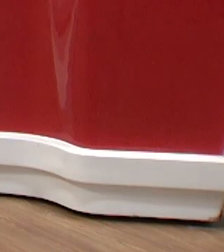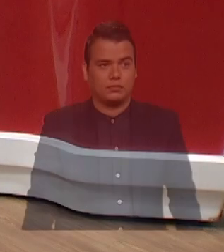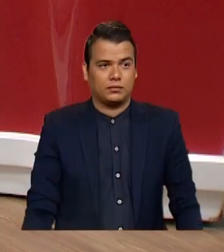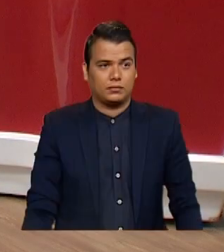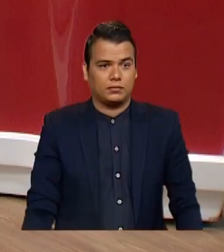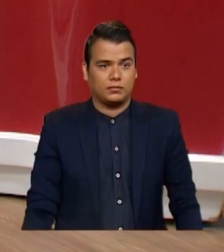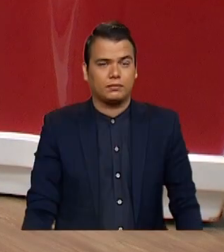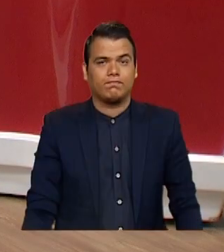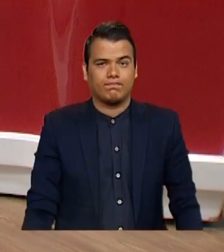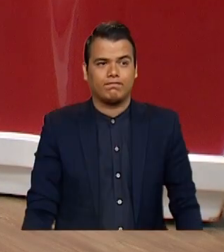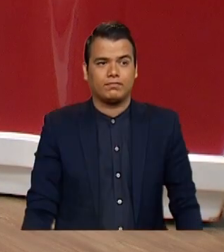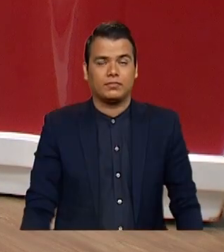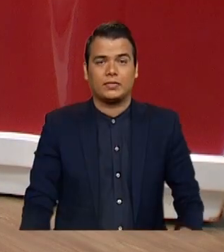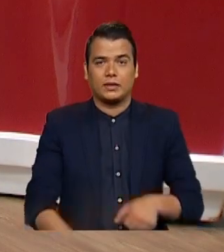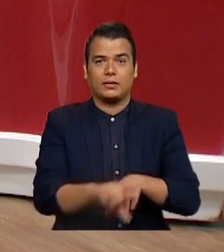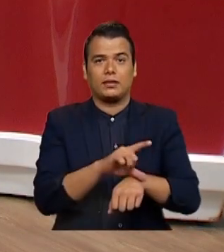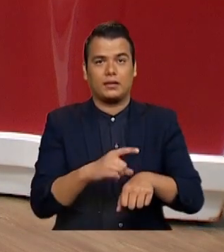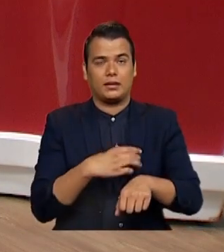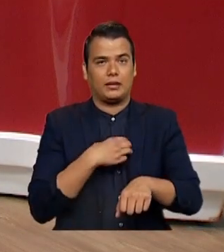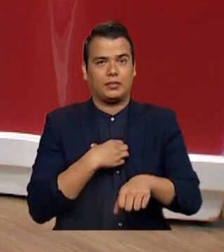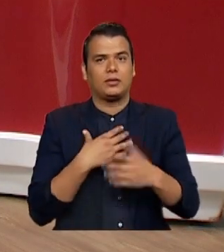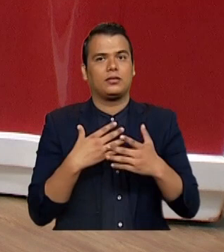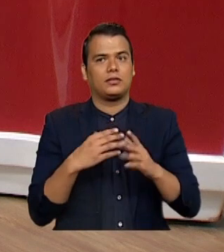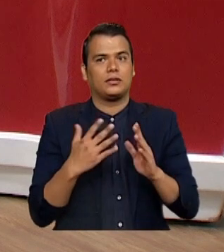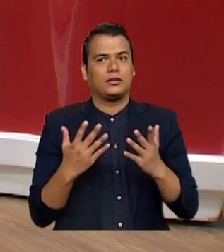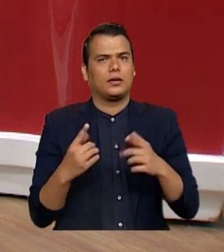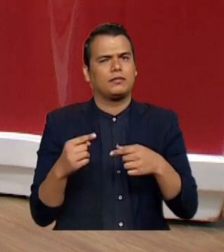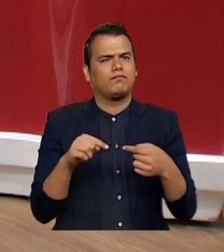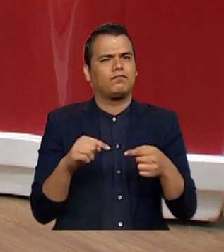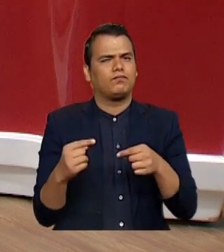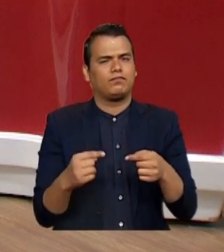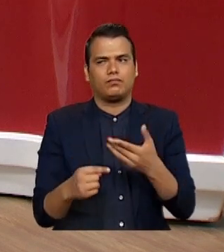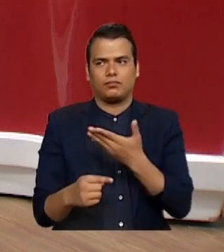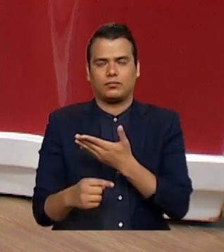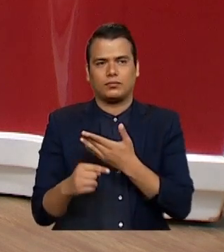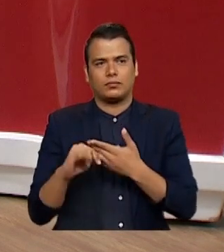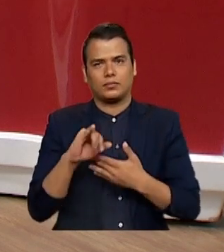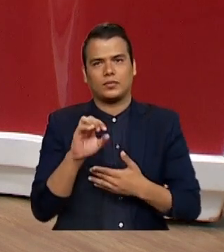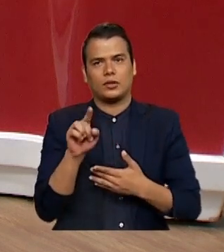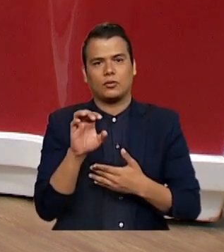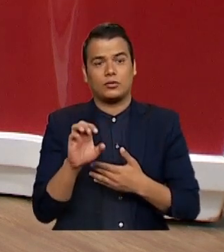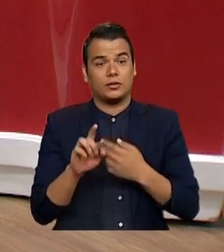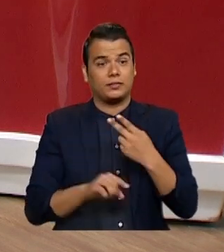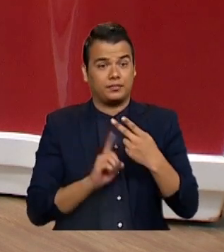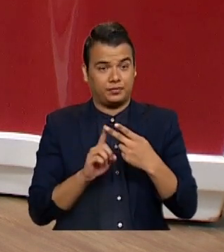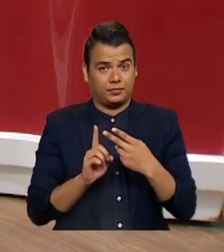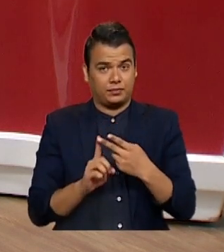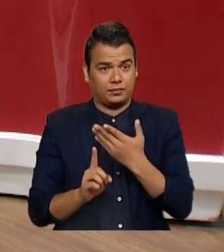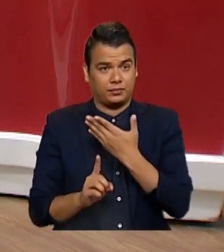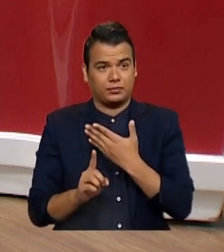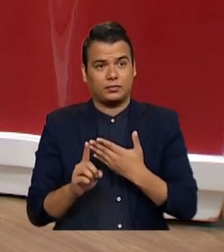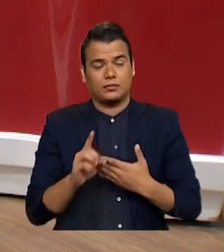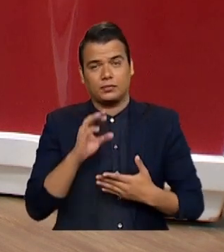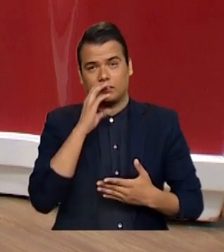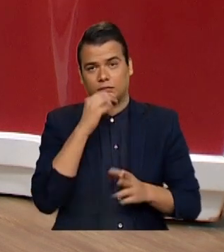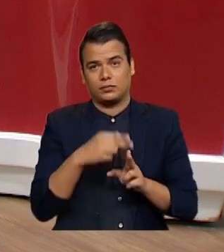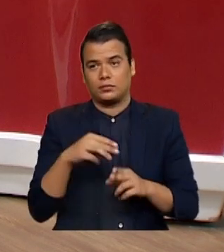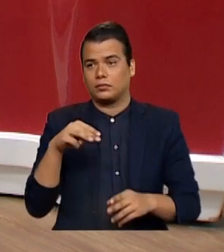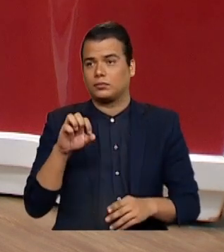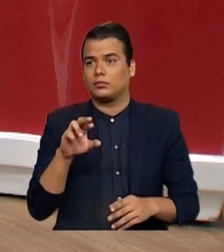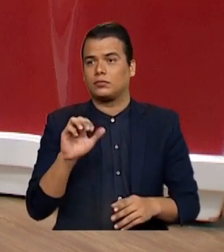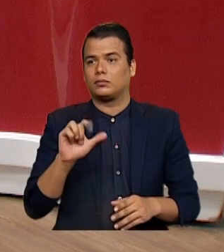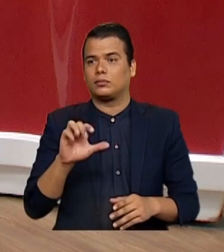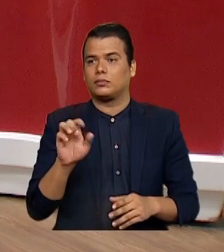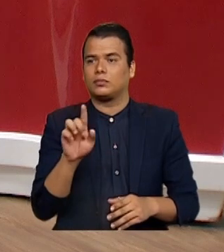La Champions y la polémica deportiva hoy con José Alberto Ortiz de Caracol y JJ el Tigre Morales del Corrillo de Mao. Vamos al grano,